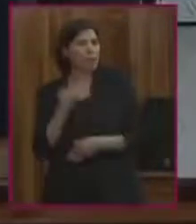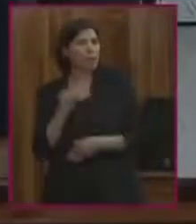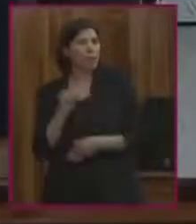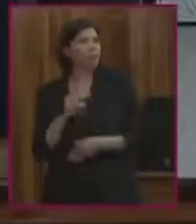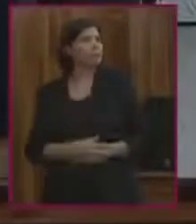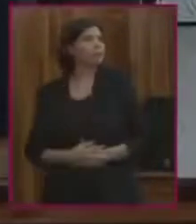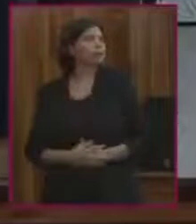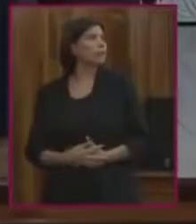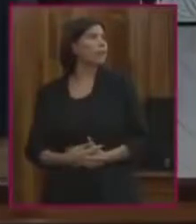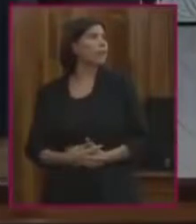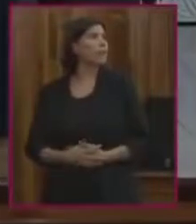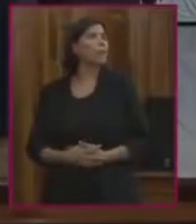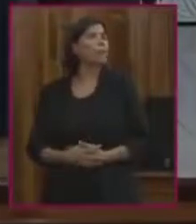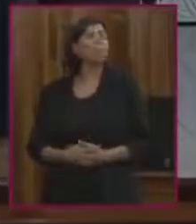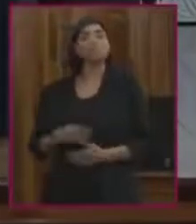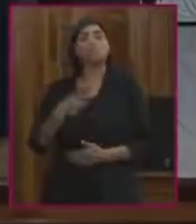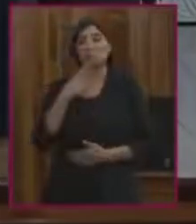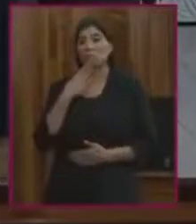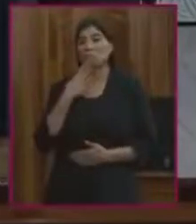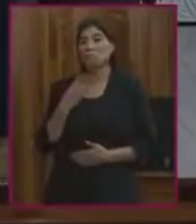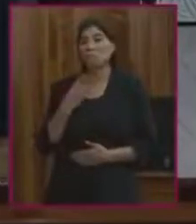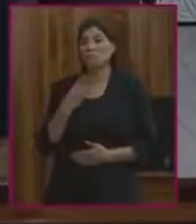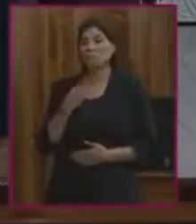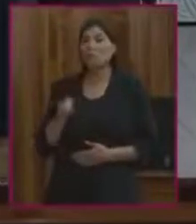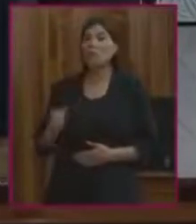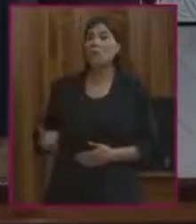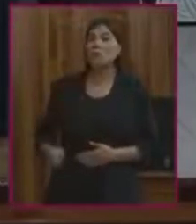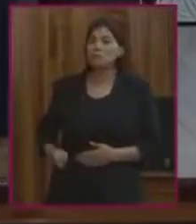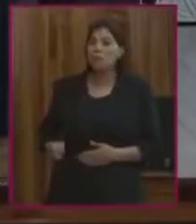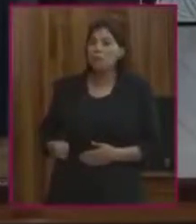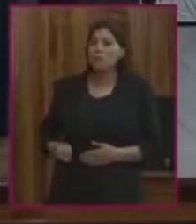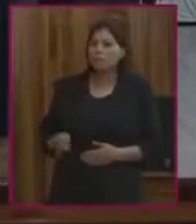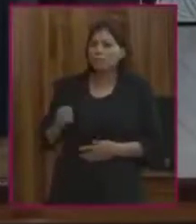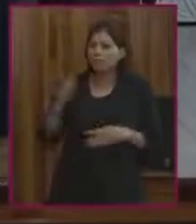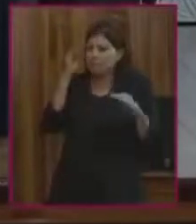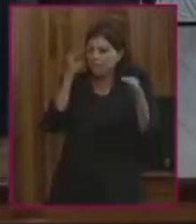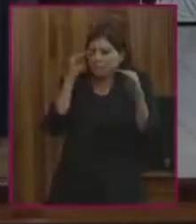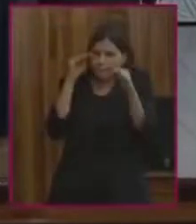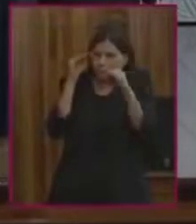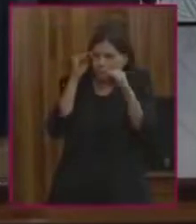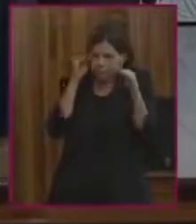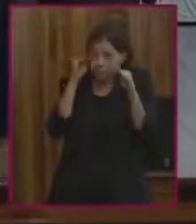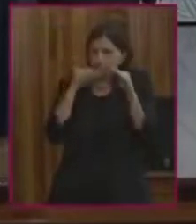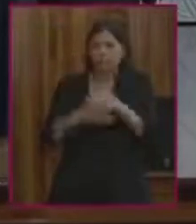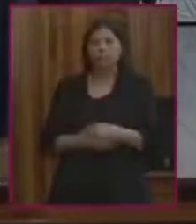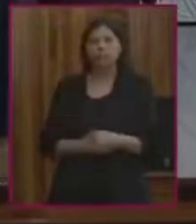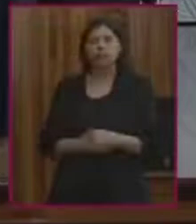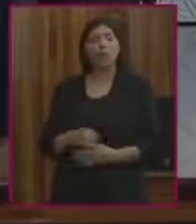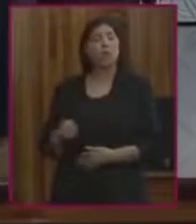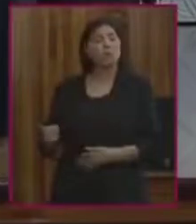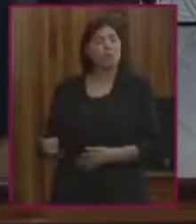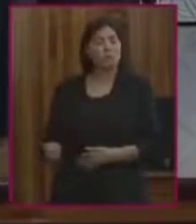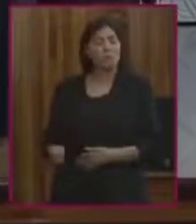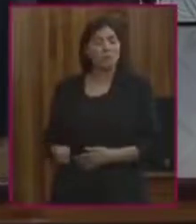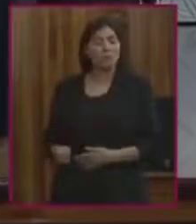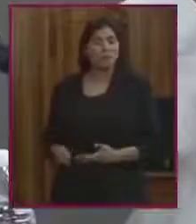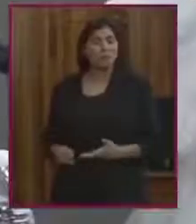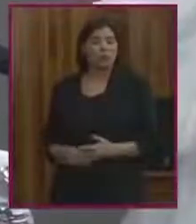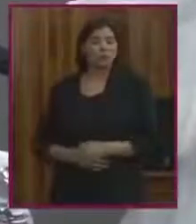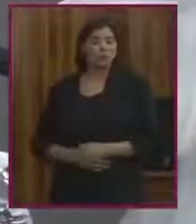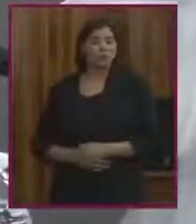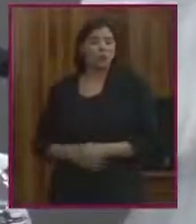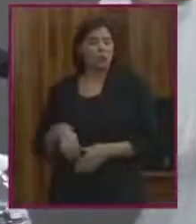Excelente, maestra. Bueno, pues qué interesantes reflexiones, se vician los micrófonos, qué interesantes reflexiones se